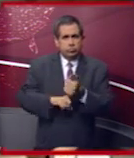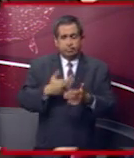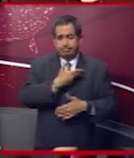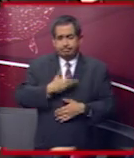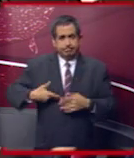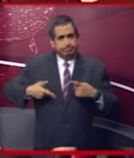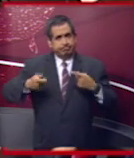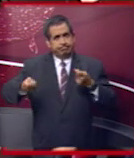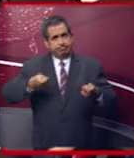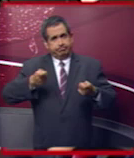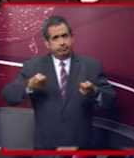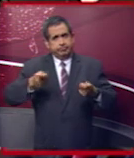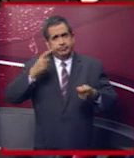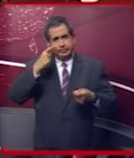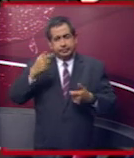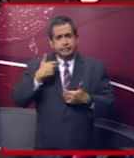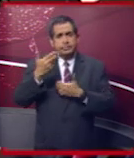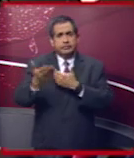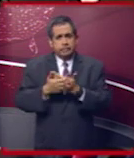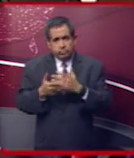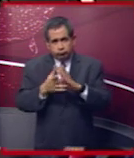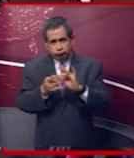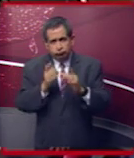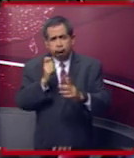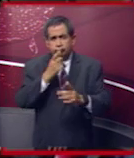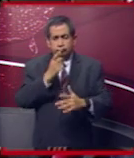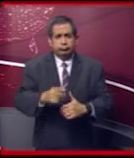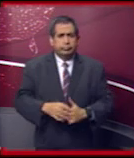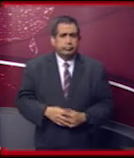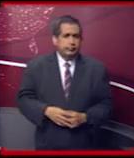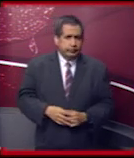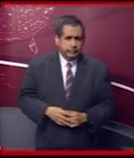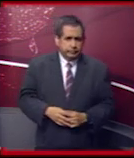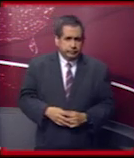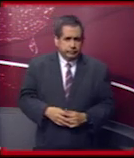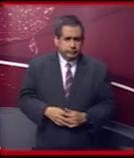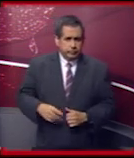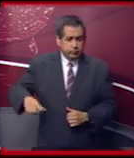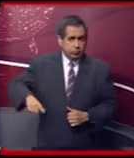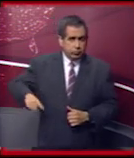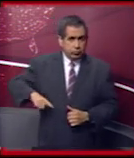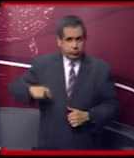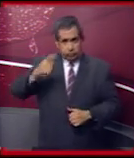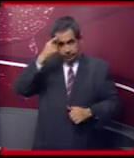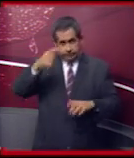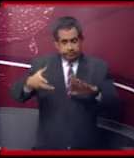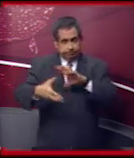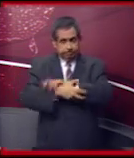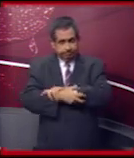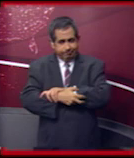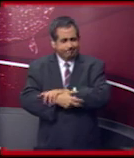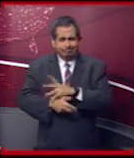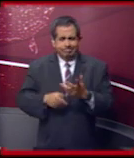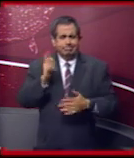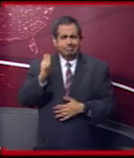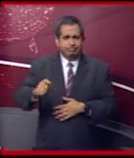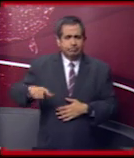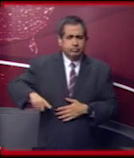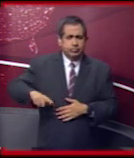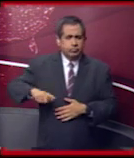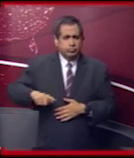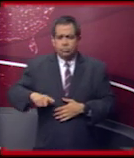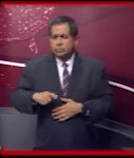presidente de la República, hizo el siguiente apunte en torno a esta figura. El gobierno de coalición es que el presidente pase